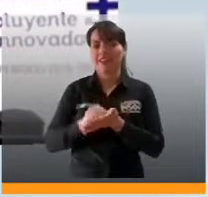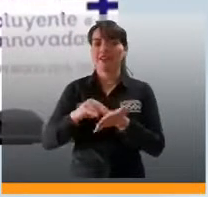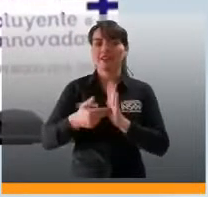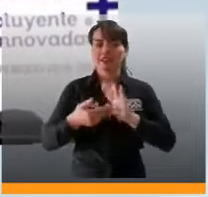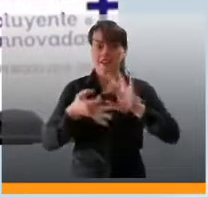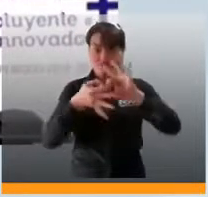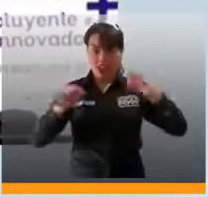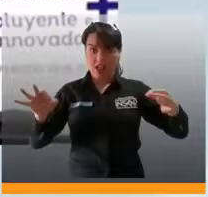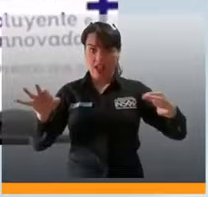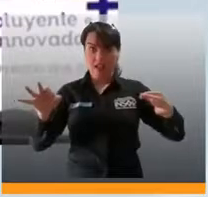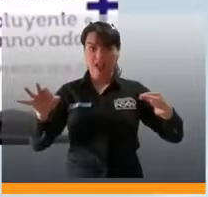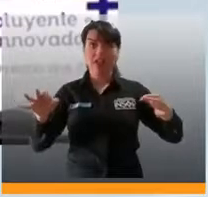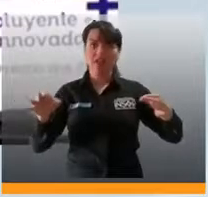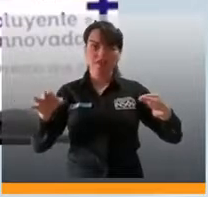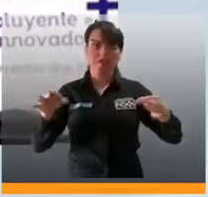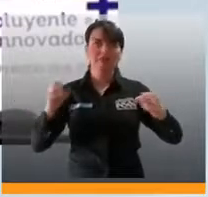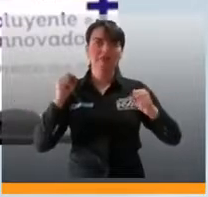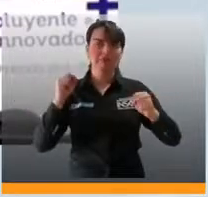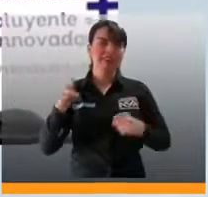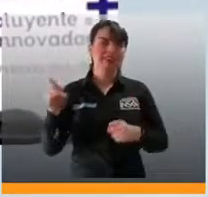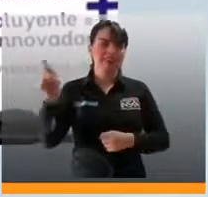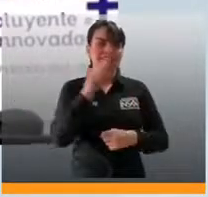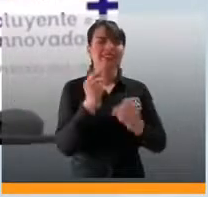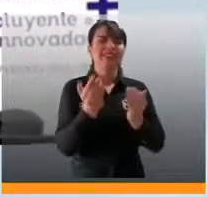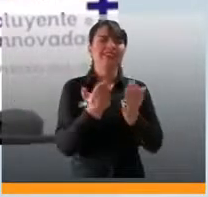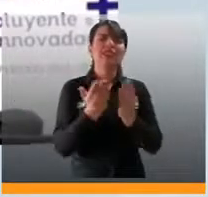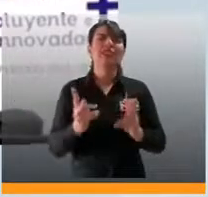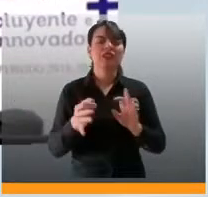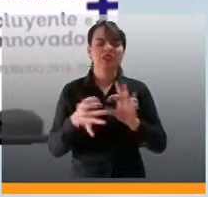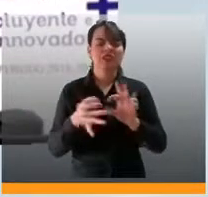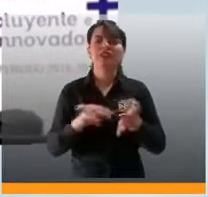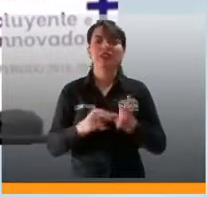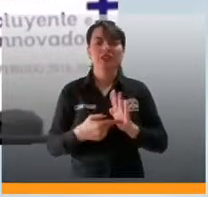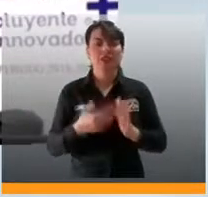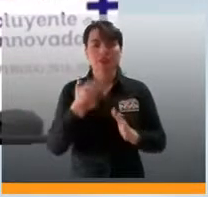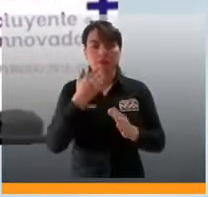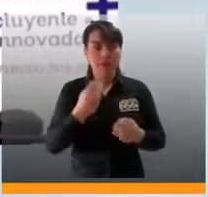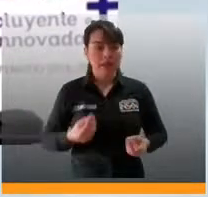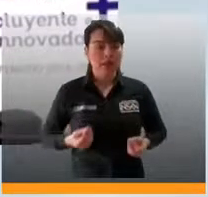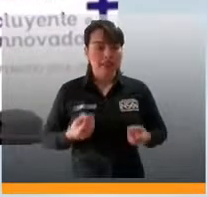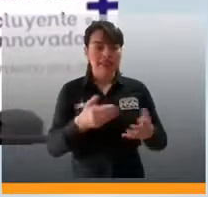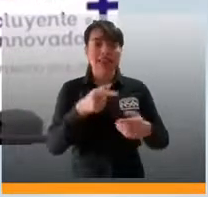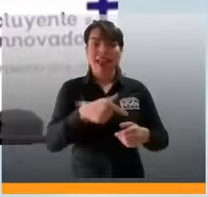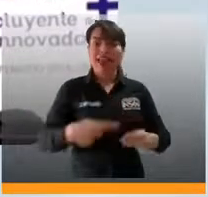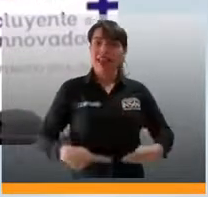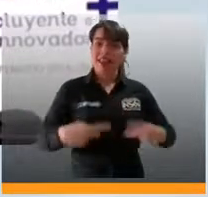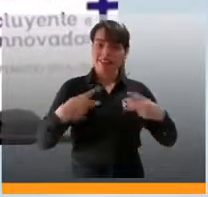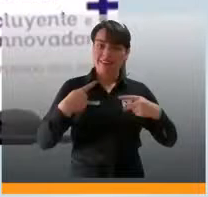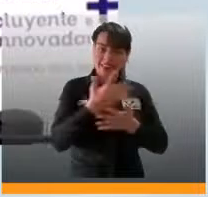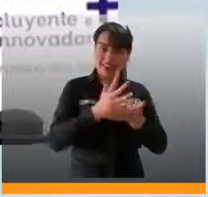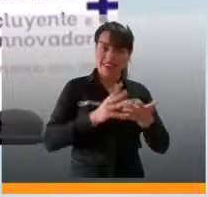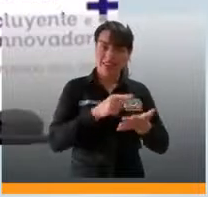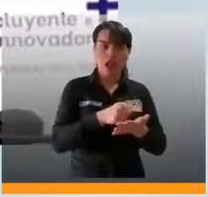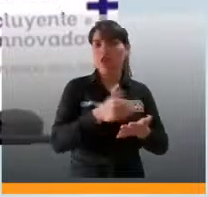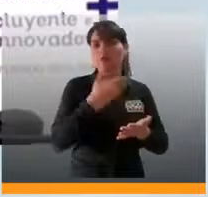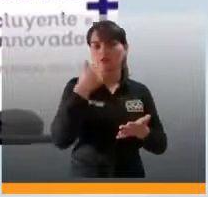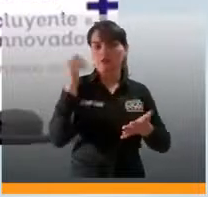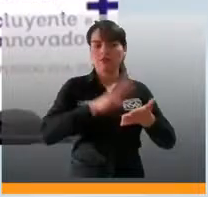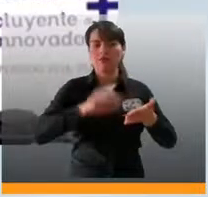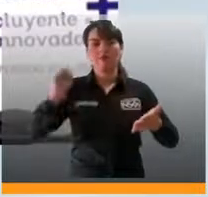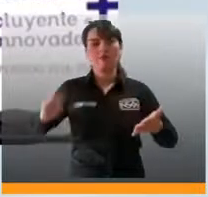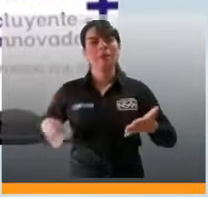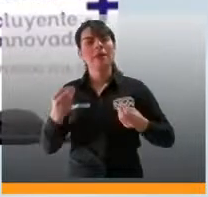se hizo muy repetida entre los estudiantes, era que si a muchos estudiantes se le va la vida en la nota, pues quitemos la nota para que la vida sea lo más